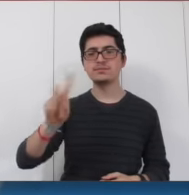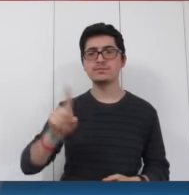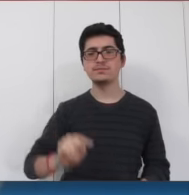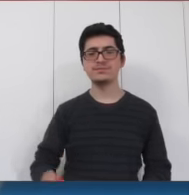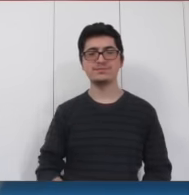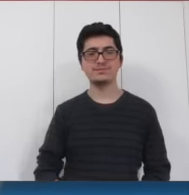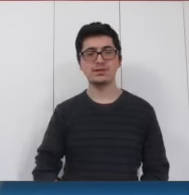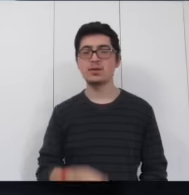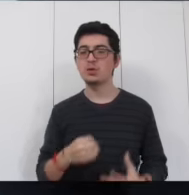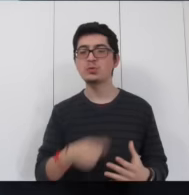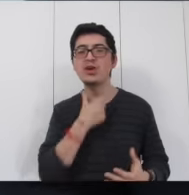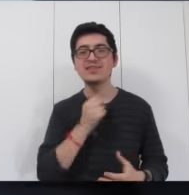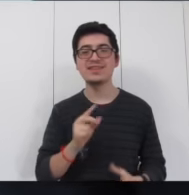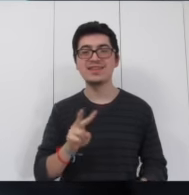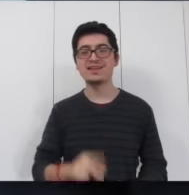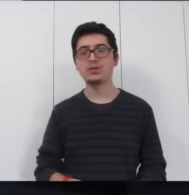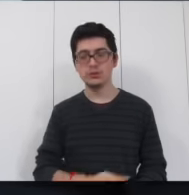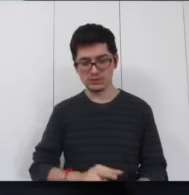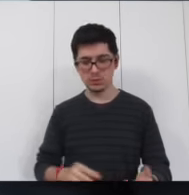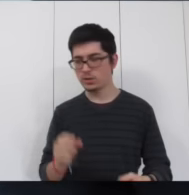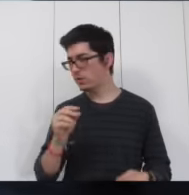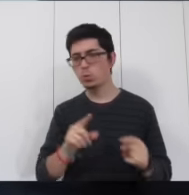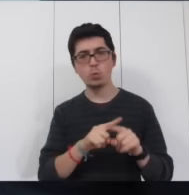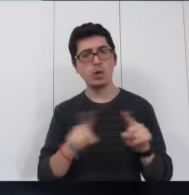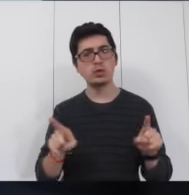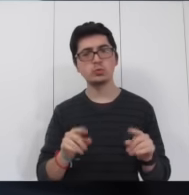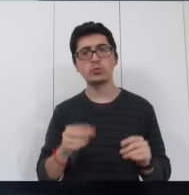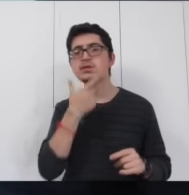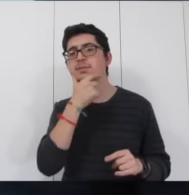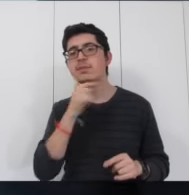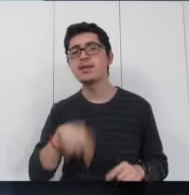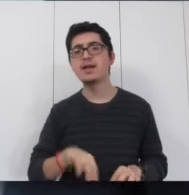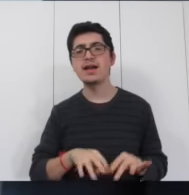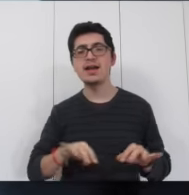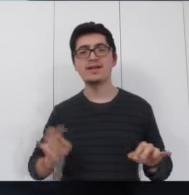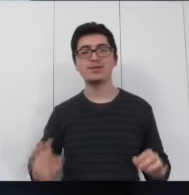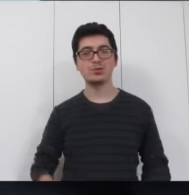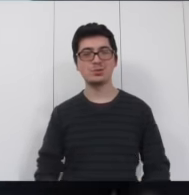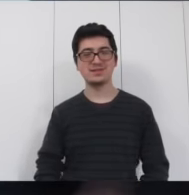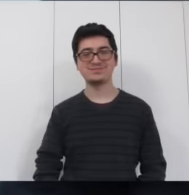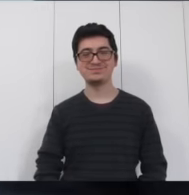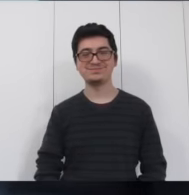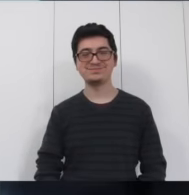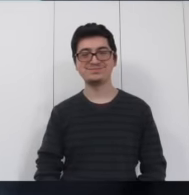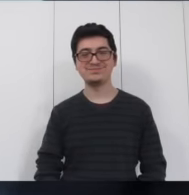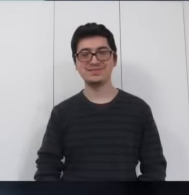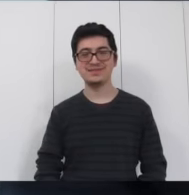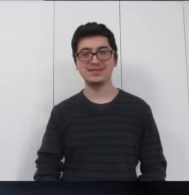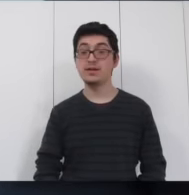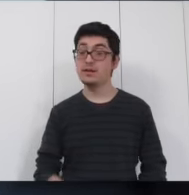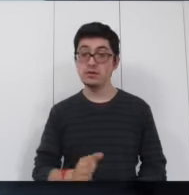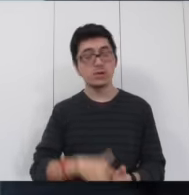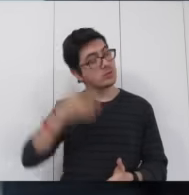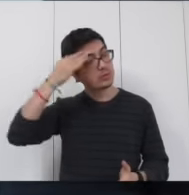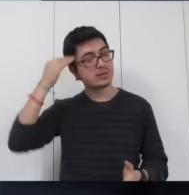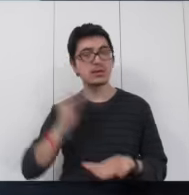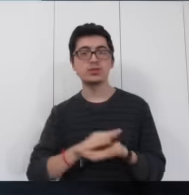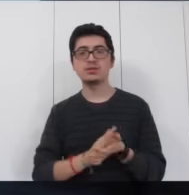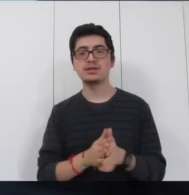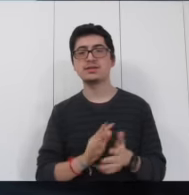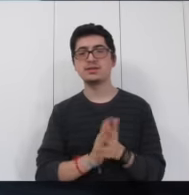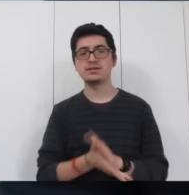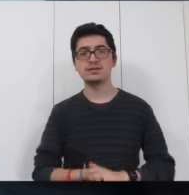Jojo Moyo. Bueno chicos, espero que les haya gustado esta reseña. No olviden que cualquier duda o sugerencia me la dejan acá abajo en los comentarios. Así que no olviden